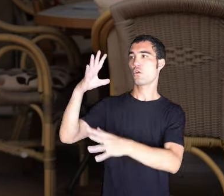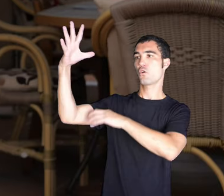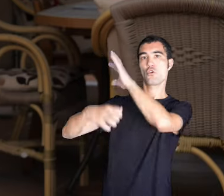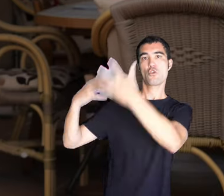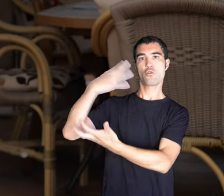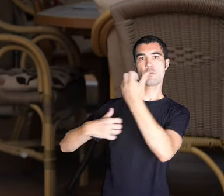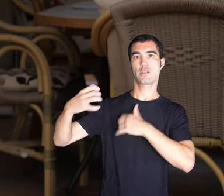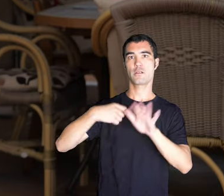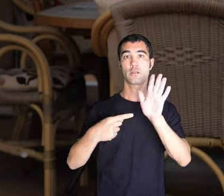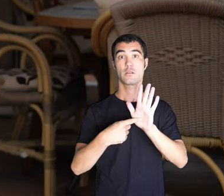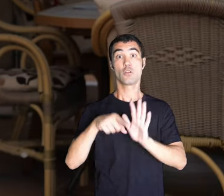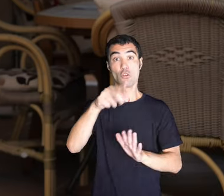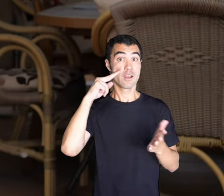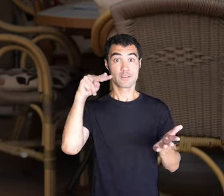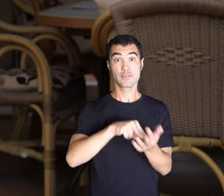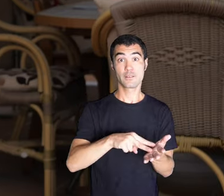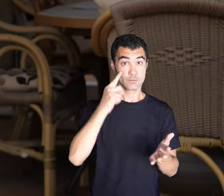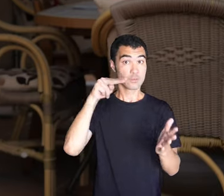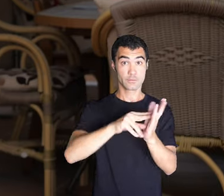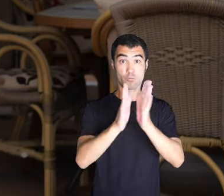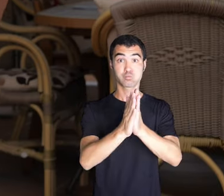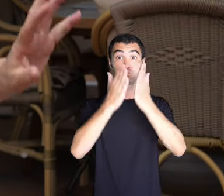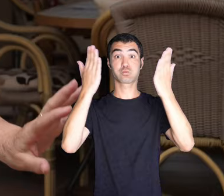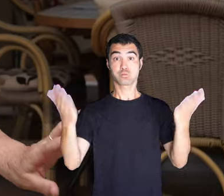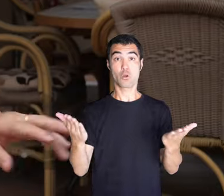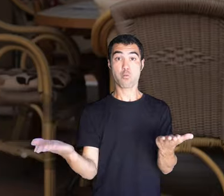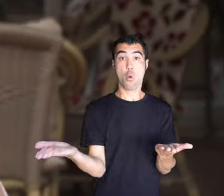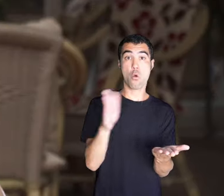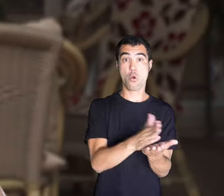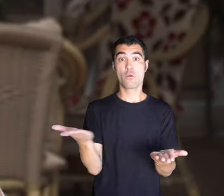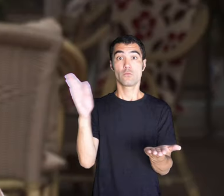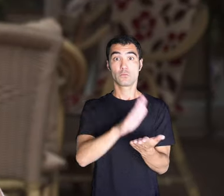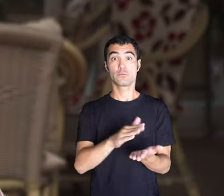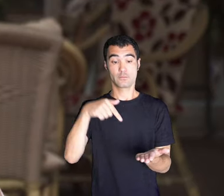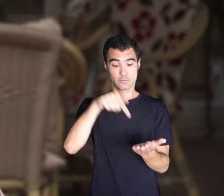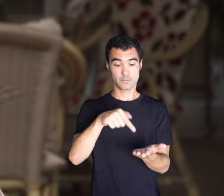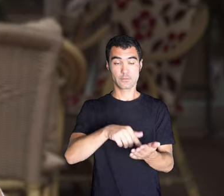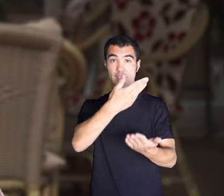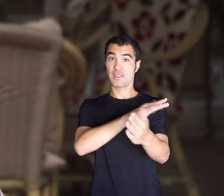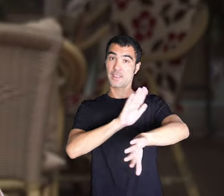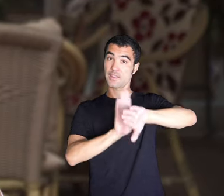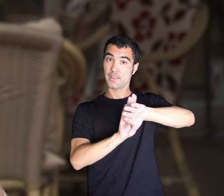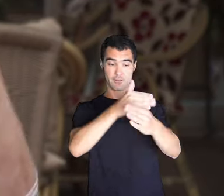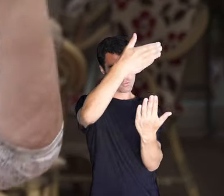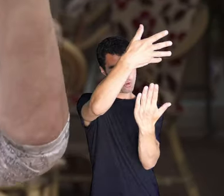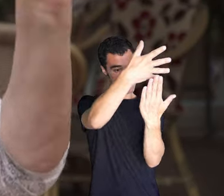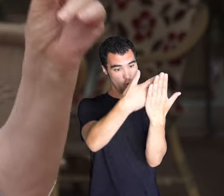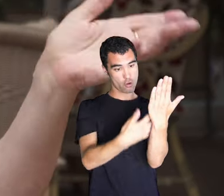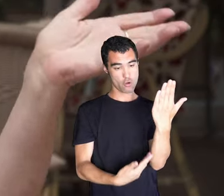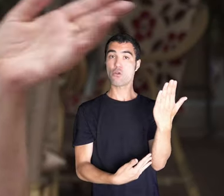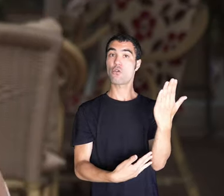De todas maneras, tú lo has visto. Tú has visto el libro, tú has visto la página de la izquierda, cada, ya está.